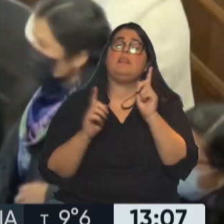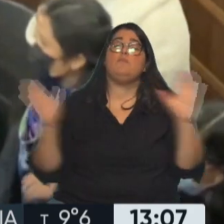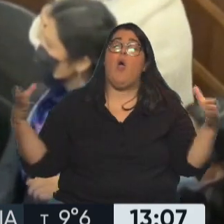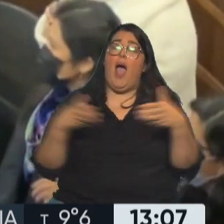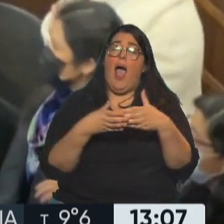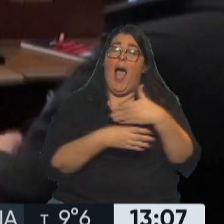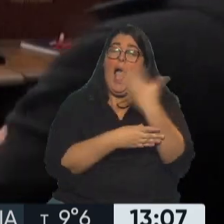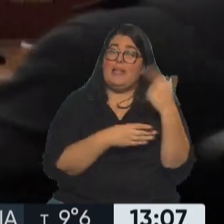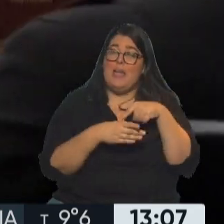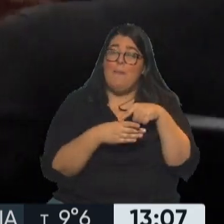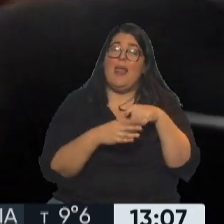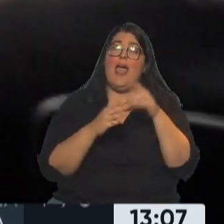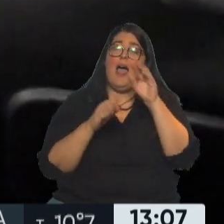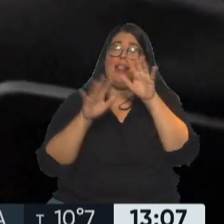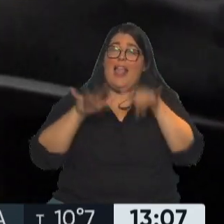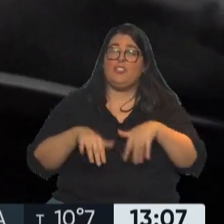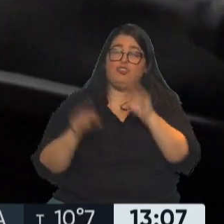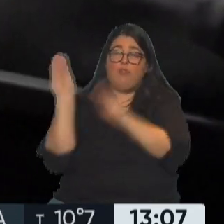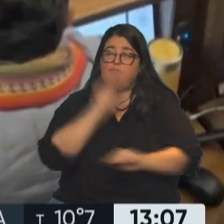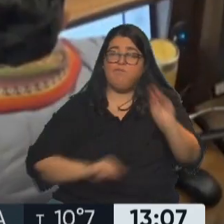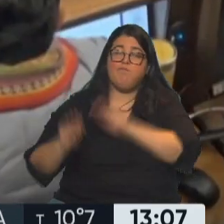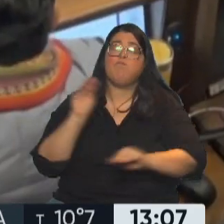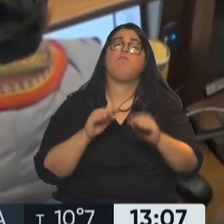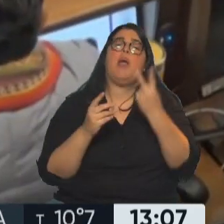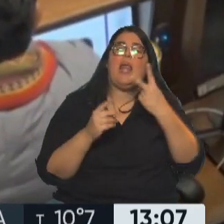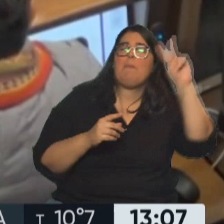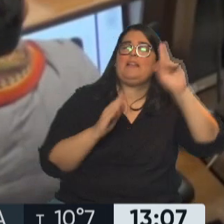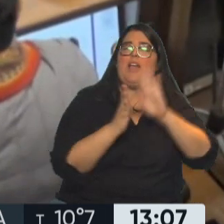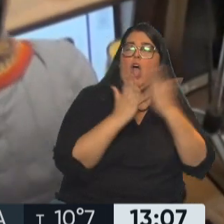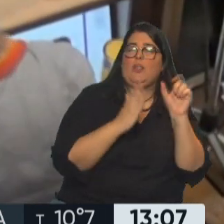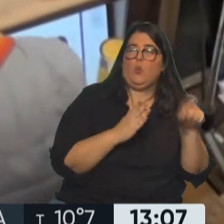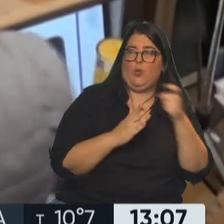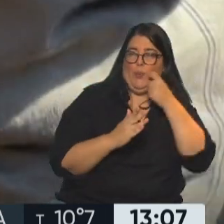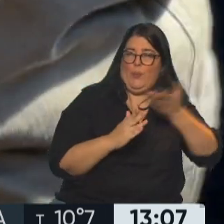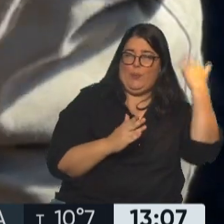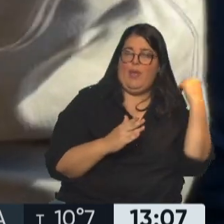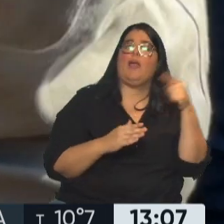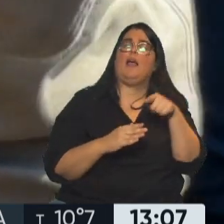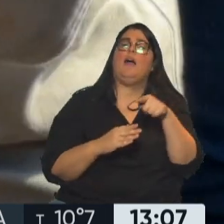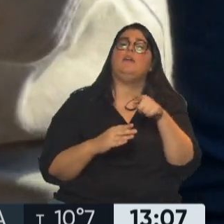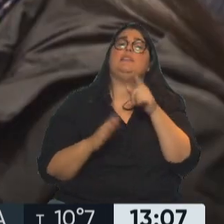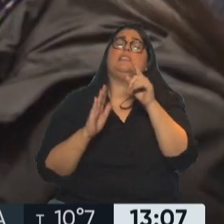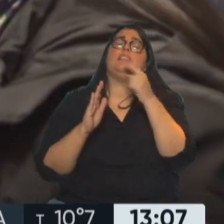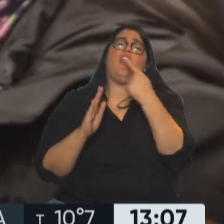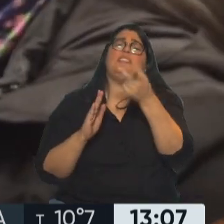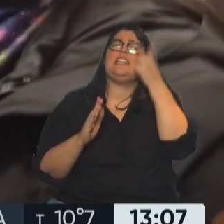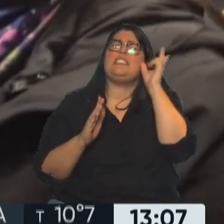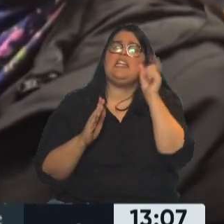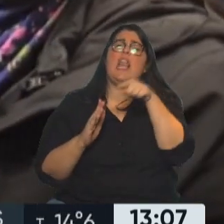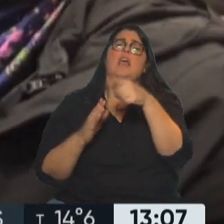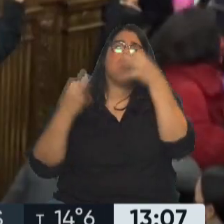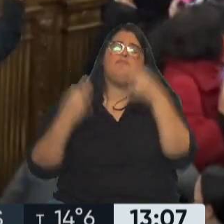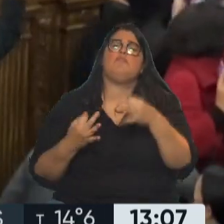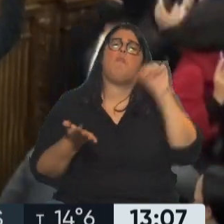en reemplazo de la vigente heredada de la dictadura de Augusto Pinochet define a Chile, entre otros puntos, como un Estado plurinacional